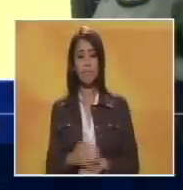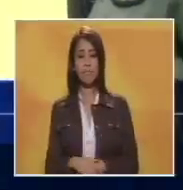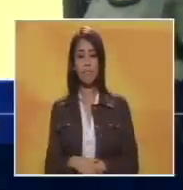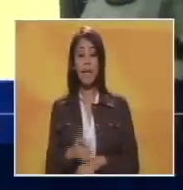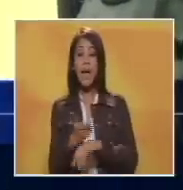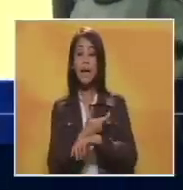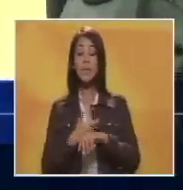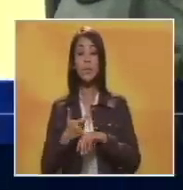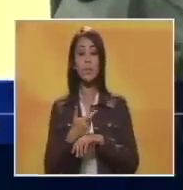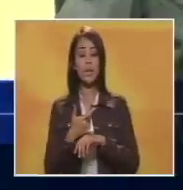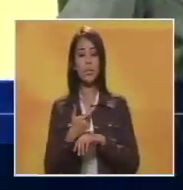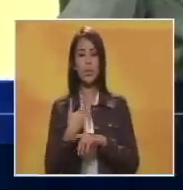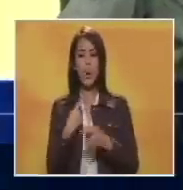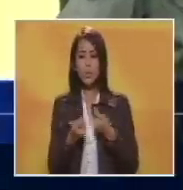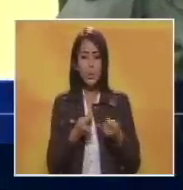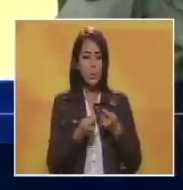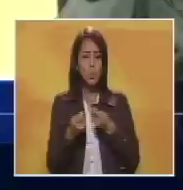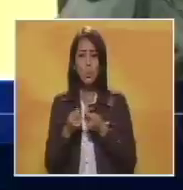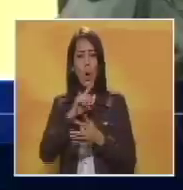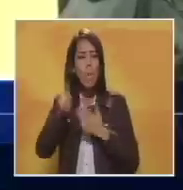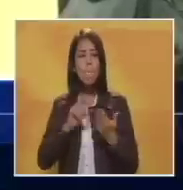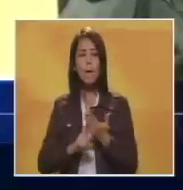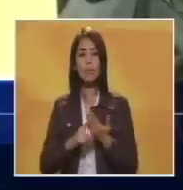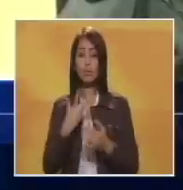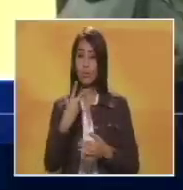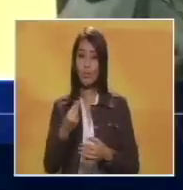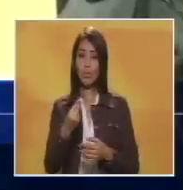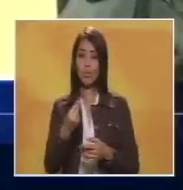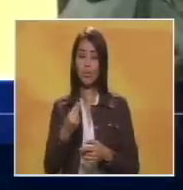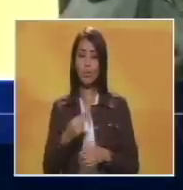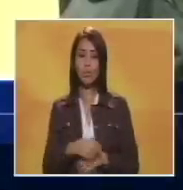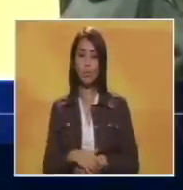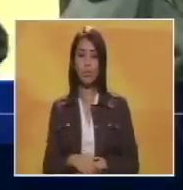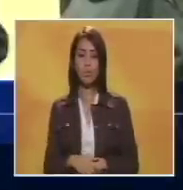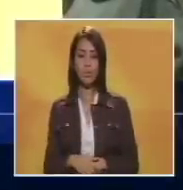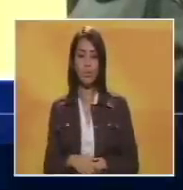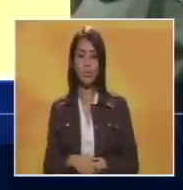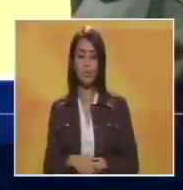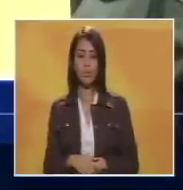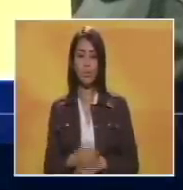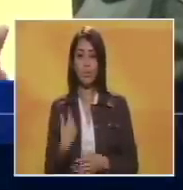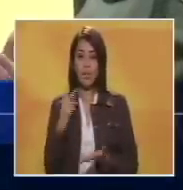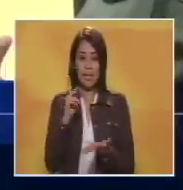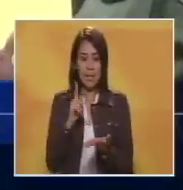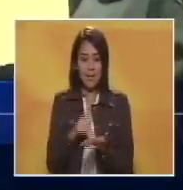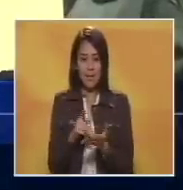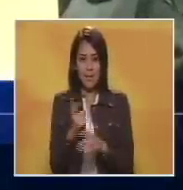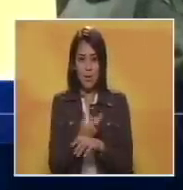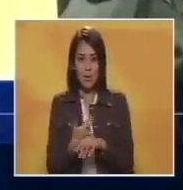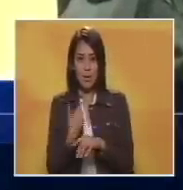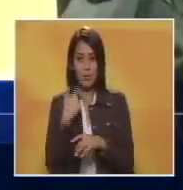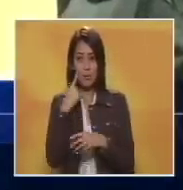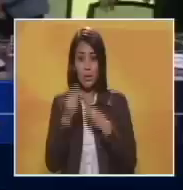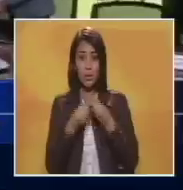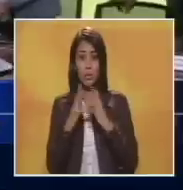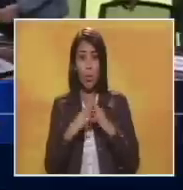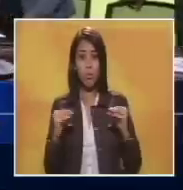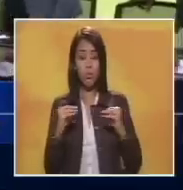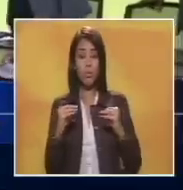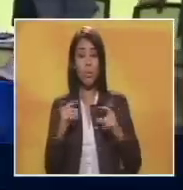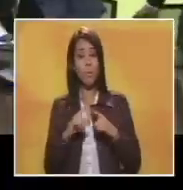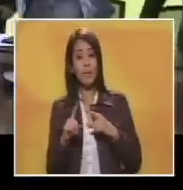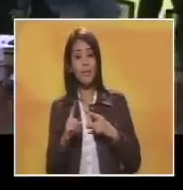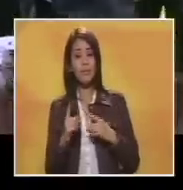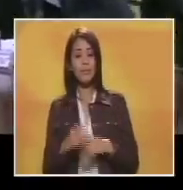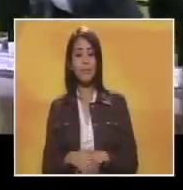el gobierno no tenía el control total de las acciones. Guacho no estaba aquí, el gobierno hizo todo lo que tenía que hacer. Las